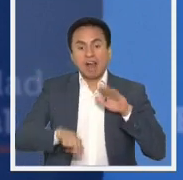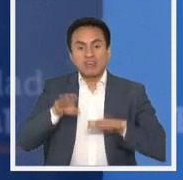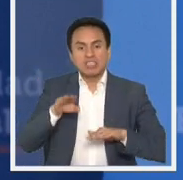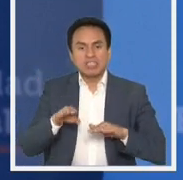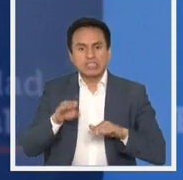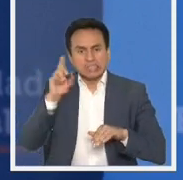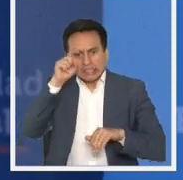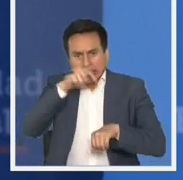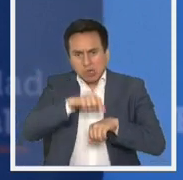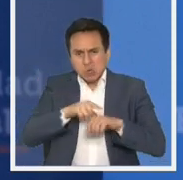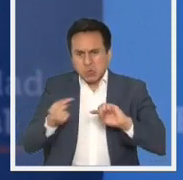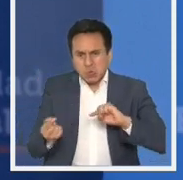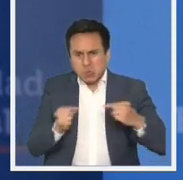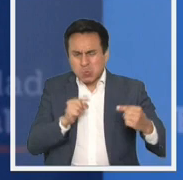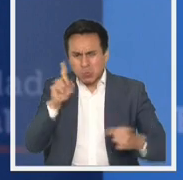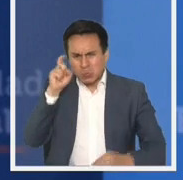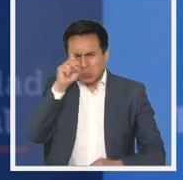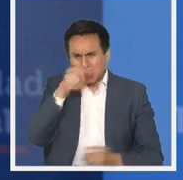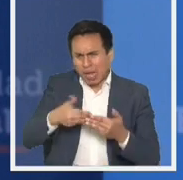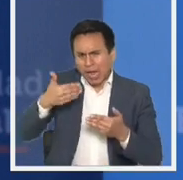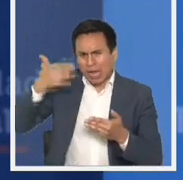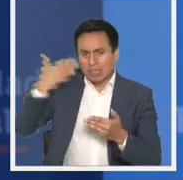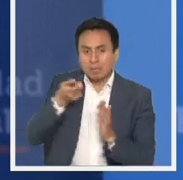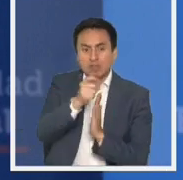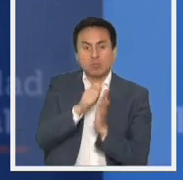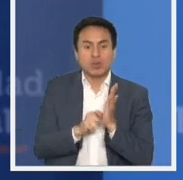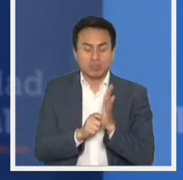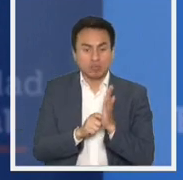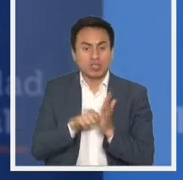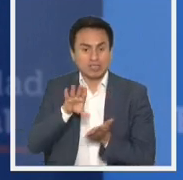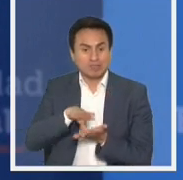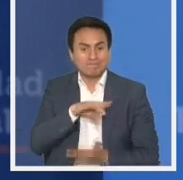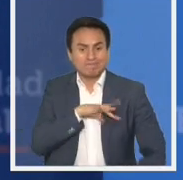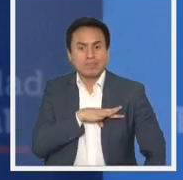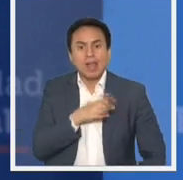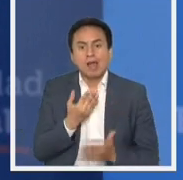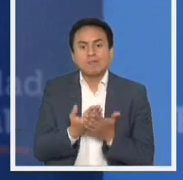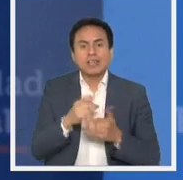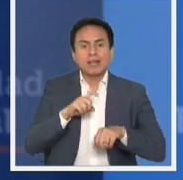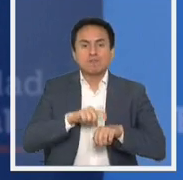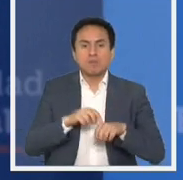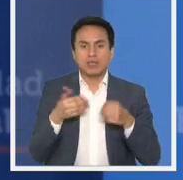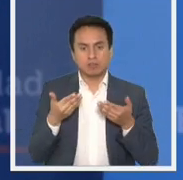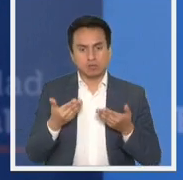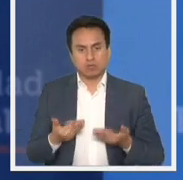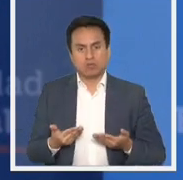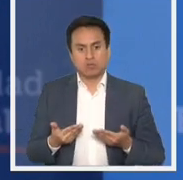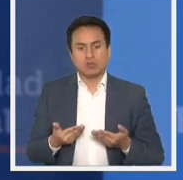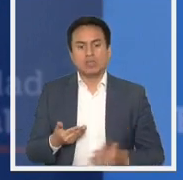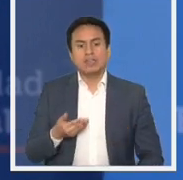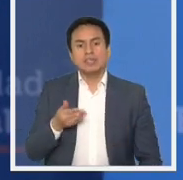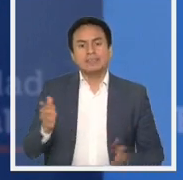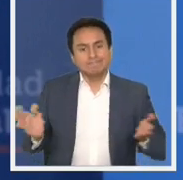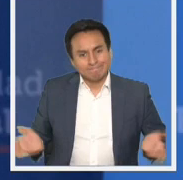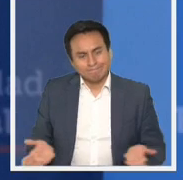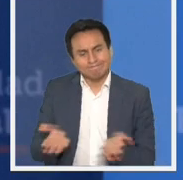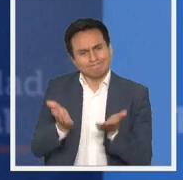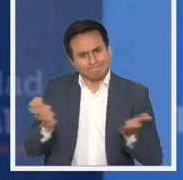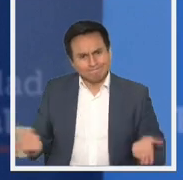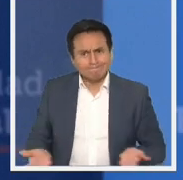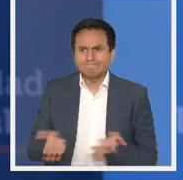arduas difíciles respecto del presupuesto de la nación quiero aprovechar este momento para instar